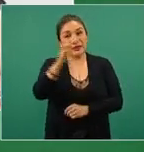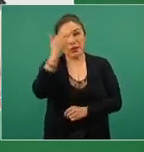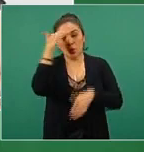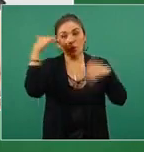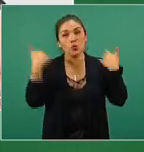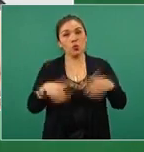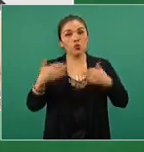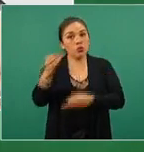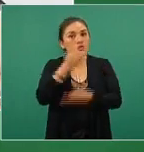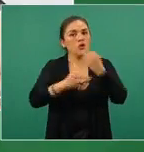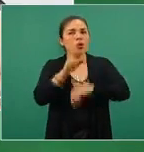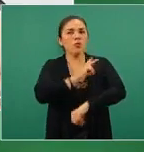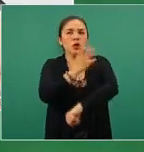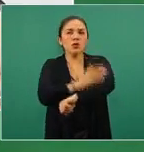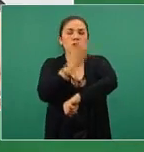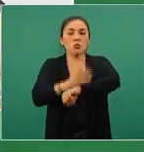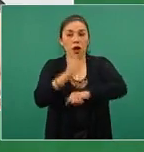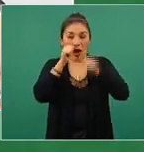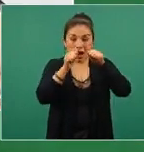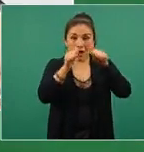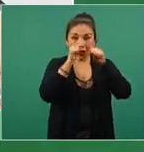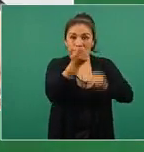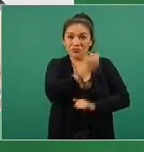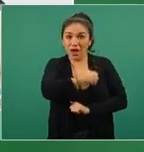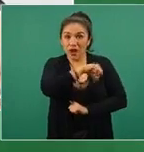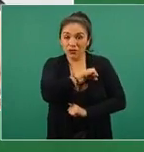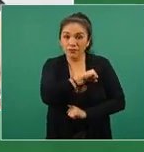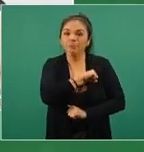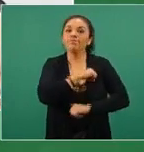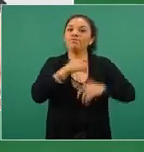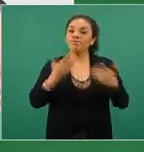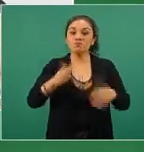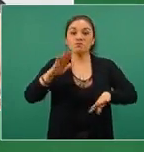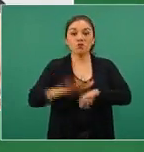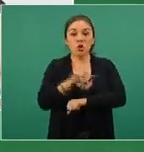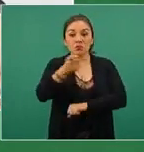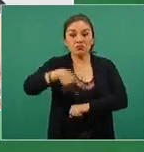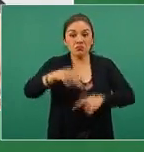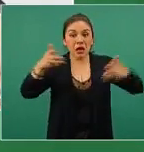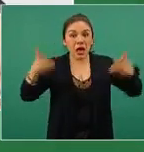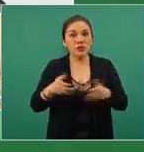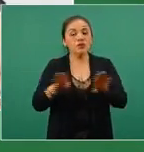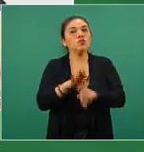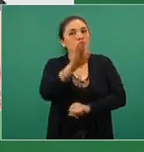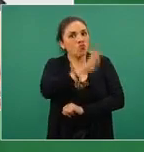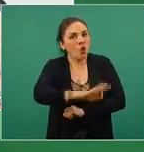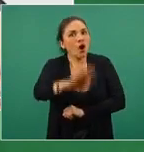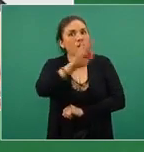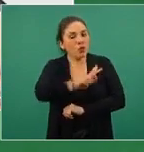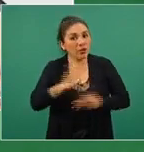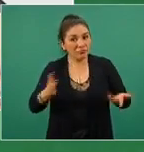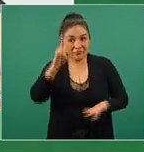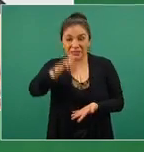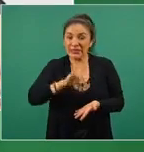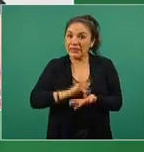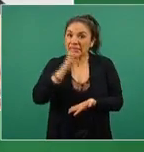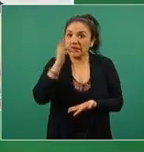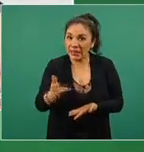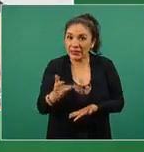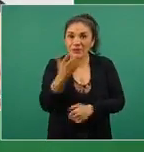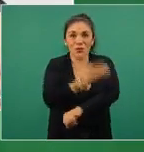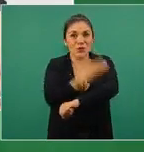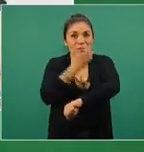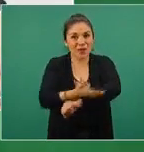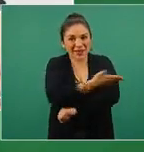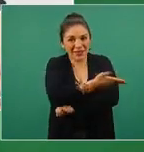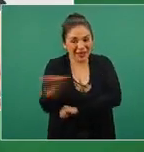reconocer a todos mis compañeros de salud porque han hecho posible lo imposible. Muchas gracias,